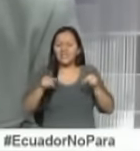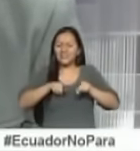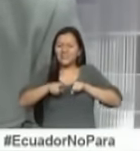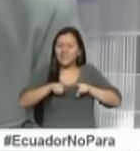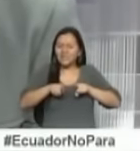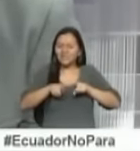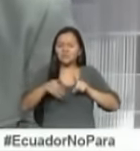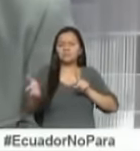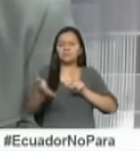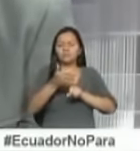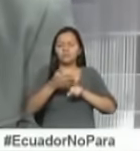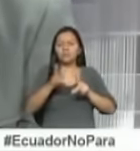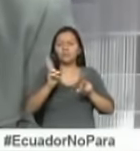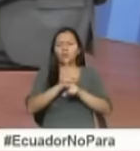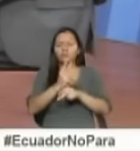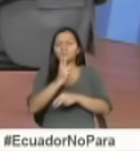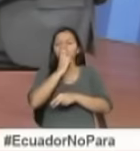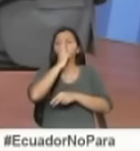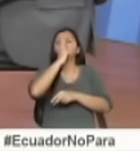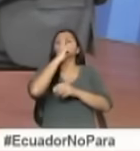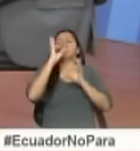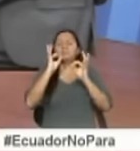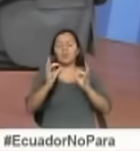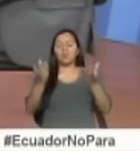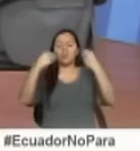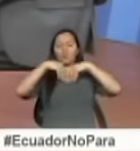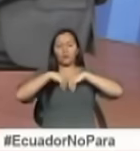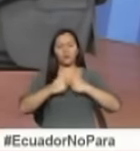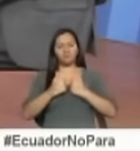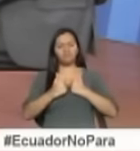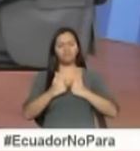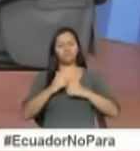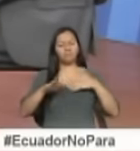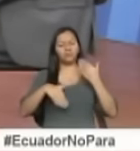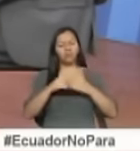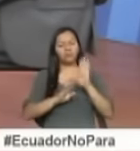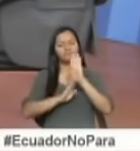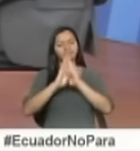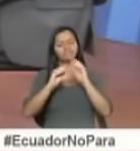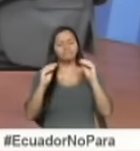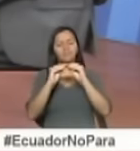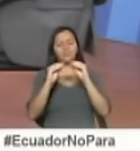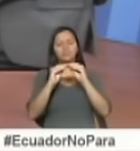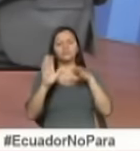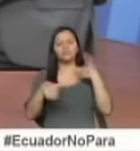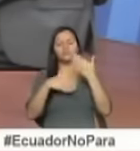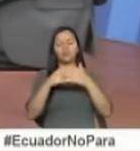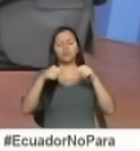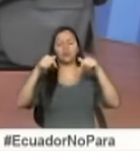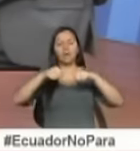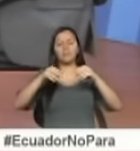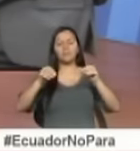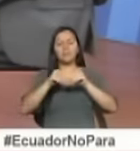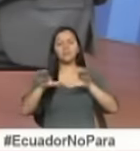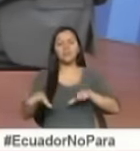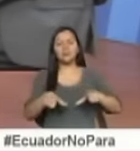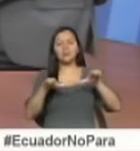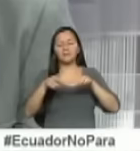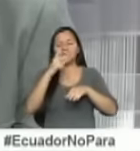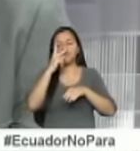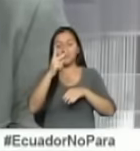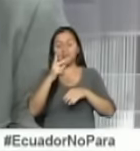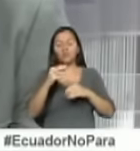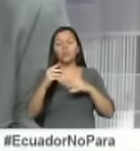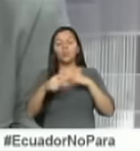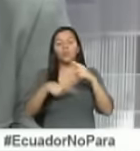entrenamientos, máximo consumo de oxígeno, poner a su cuerpo al límite, pues está desarrollando una actividad donde